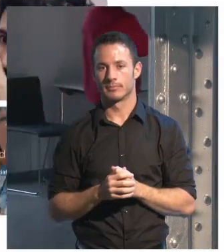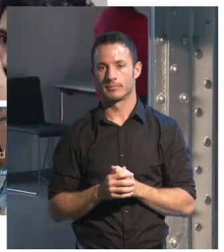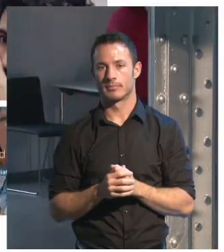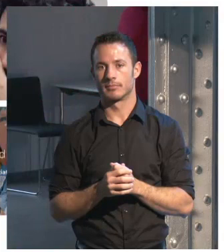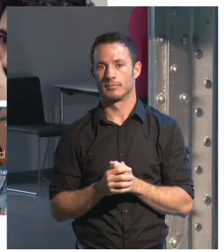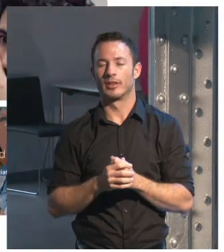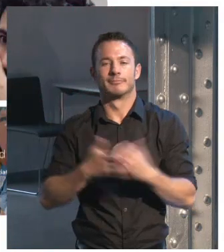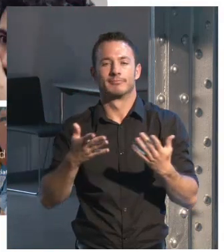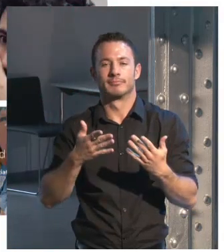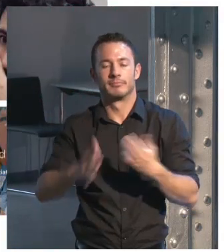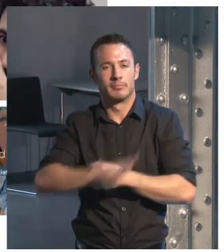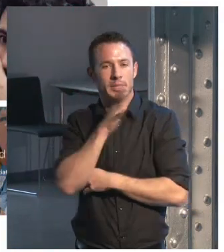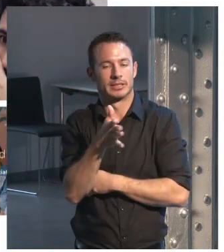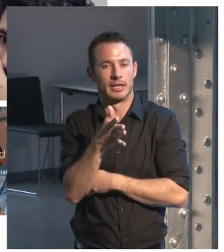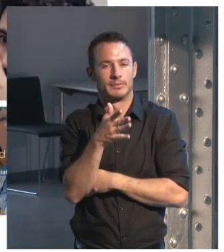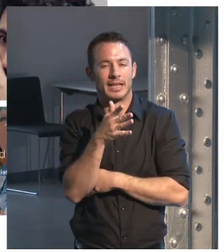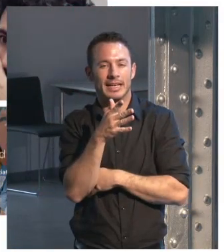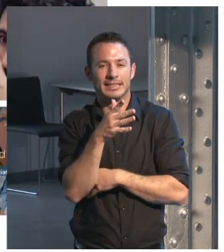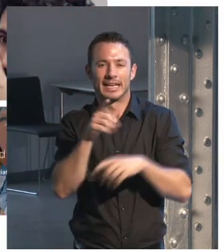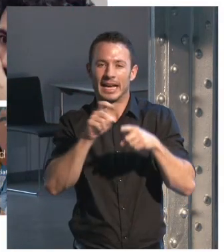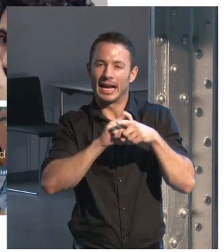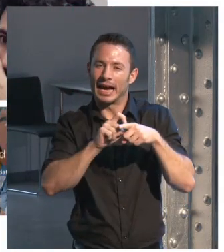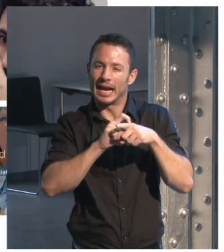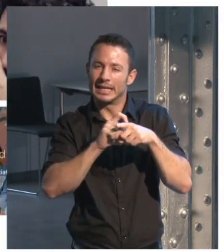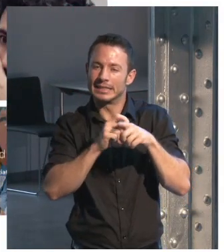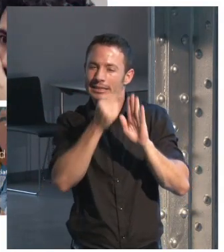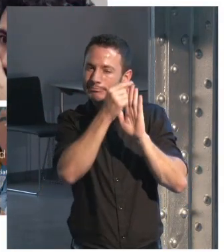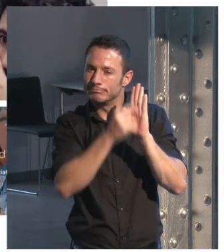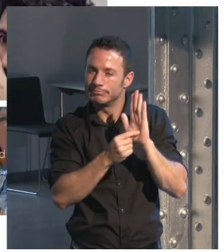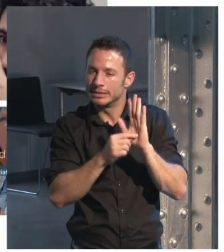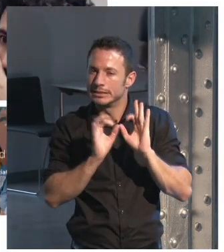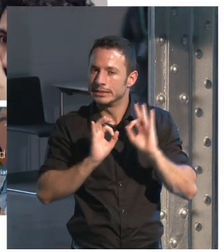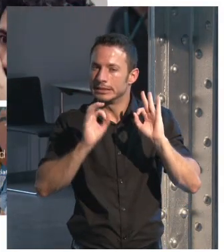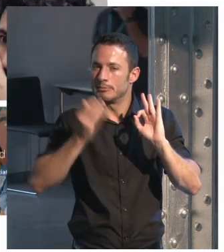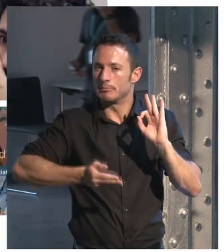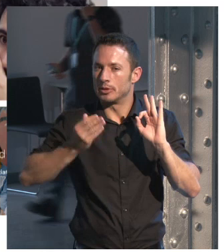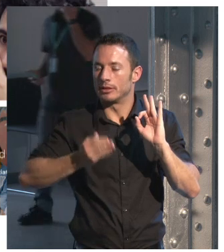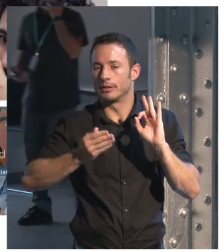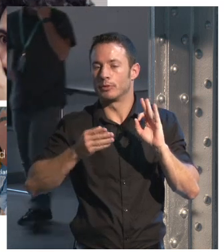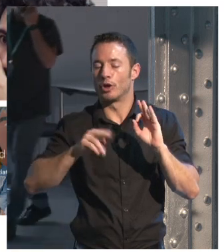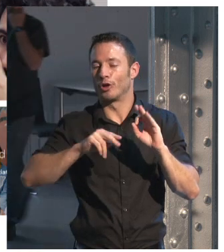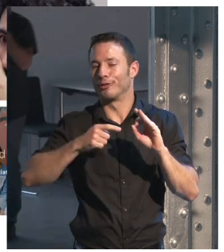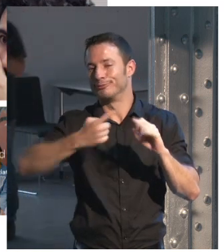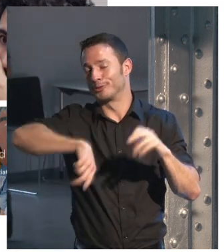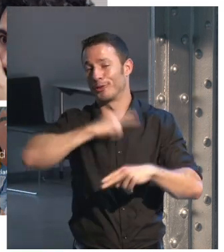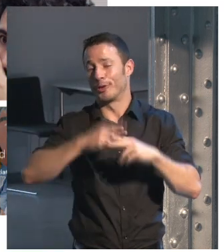hay una serie de características clave de la realidad virtual, que es lo que nosotros llamamos superpoderes. ¿Cuáles